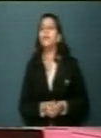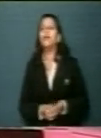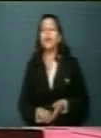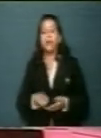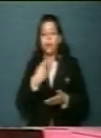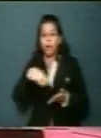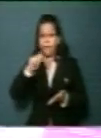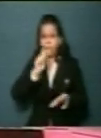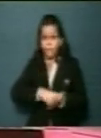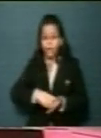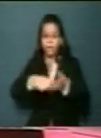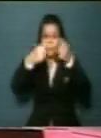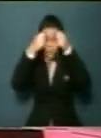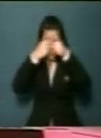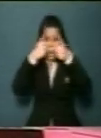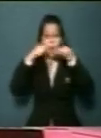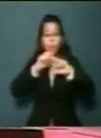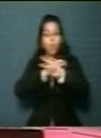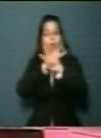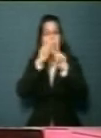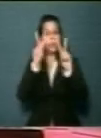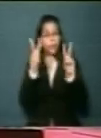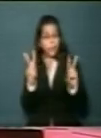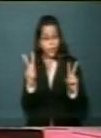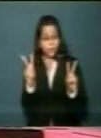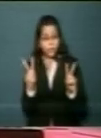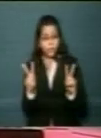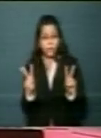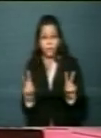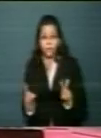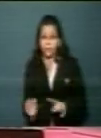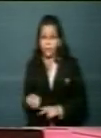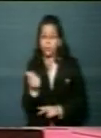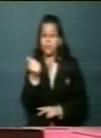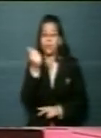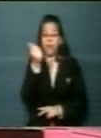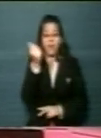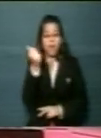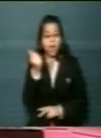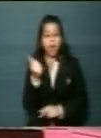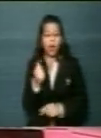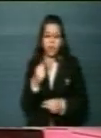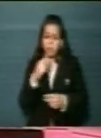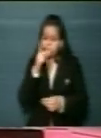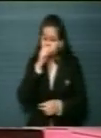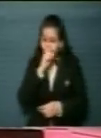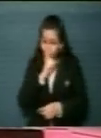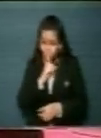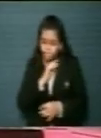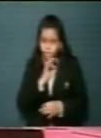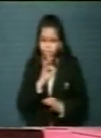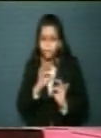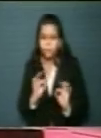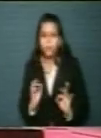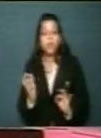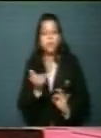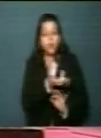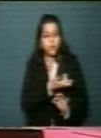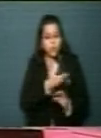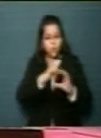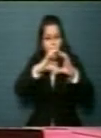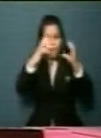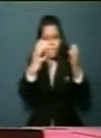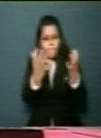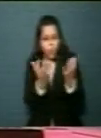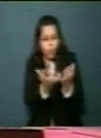los acuerdos de paz, un acto tan breve, sobrio y silencioso, el que nos colocó ante el mundo con